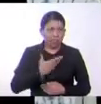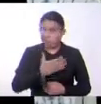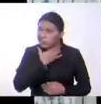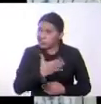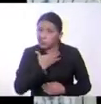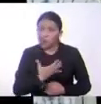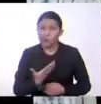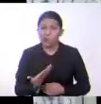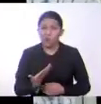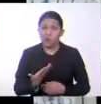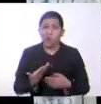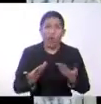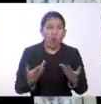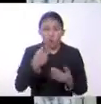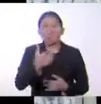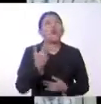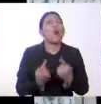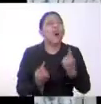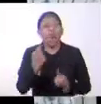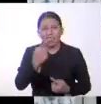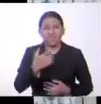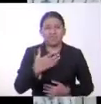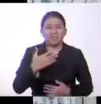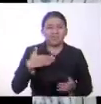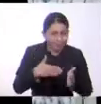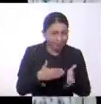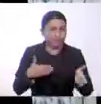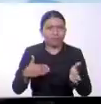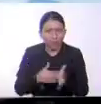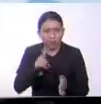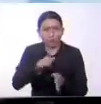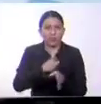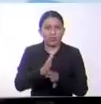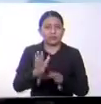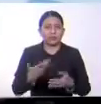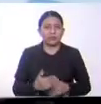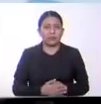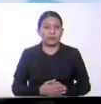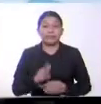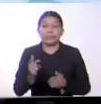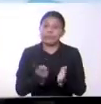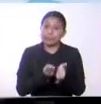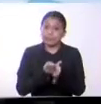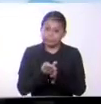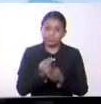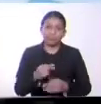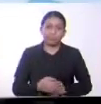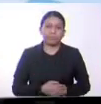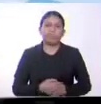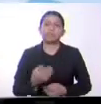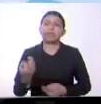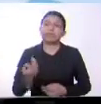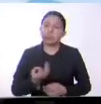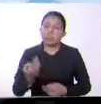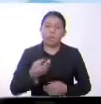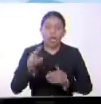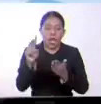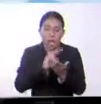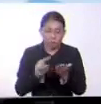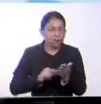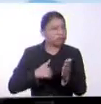dificultades o a qué se ha enfrentado en su quehacer literario. Francamente, es muy necesario la lectura,